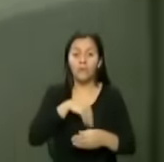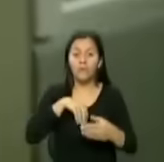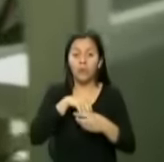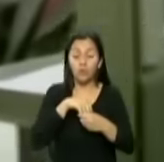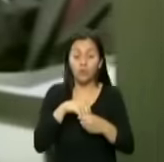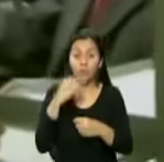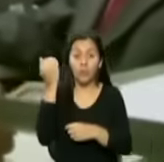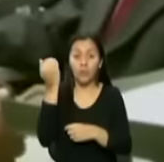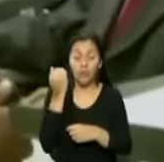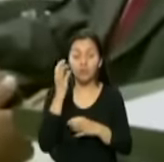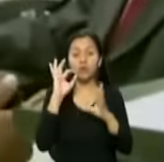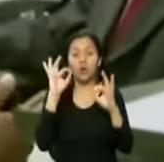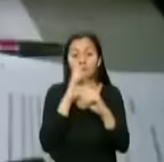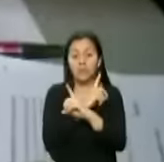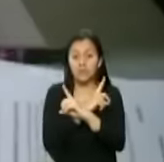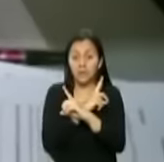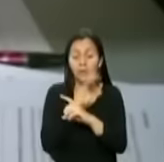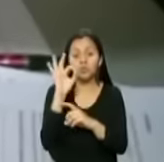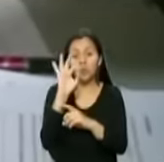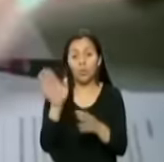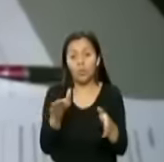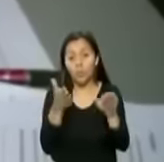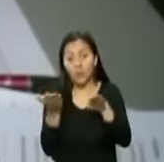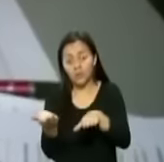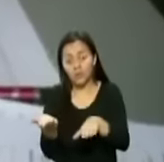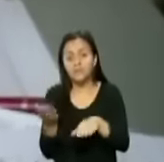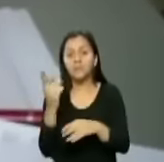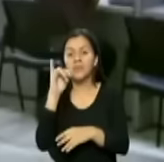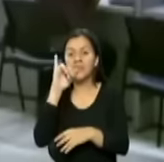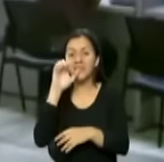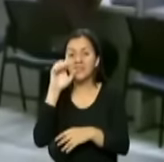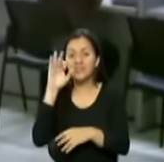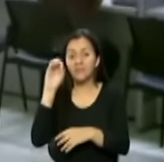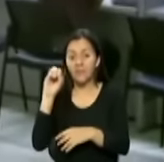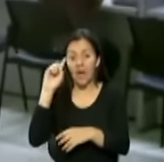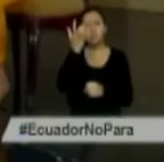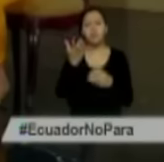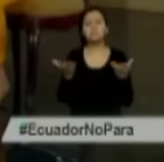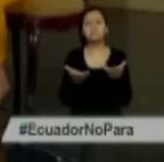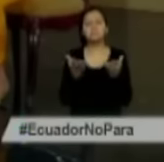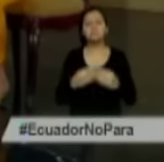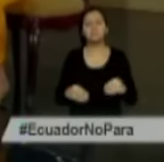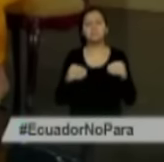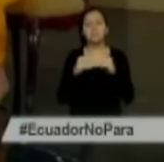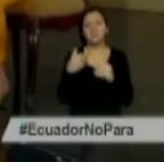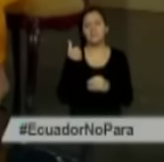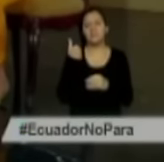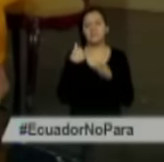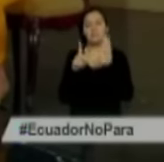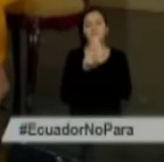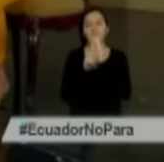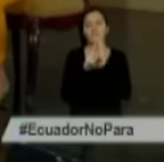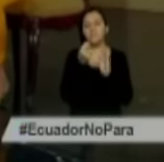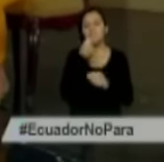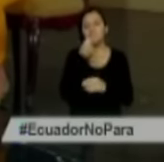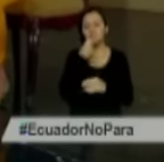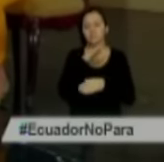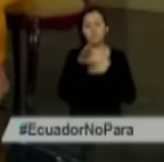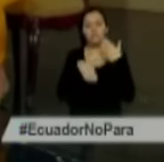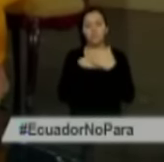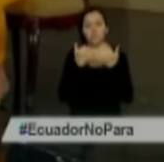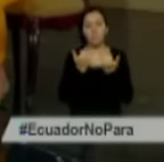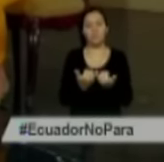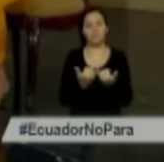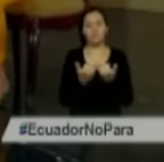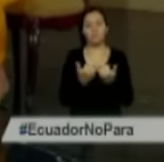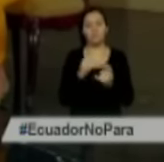y regular a las compañías que financien servicios de salud y medicina prepagada. Pamela Falconi, asambleísta proponente de la ley, explicó la